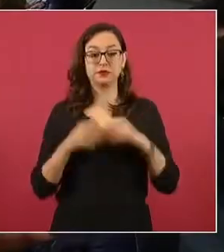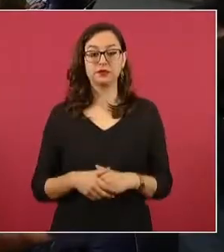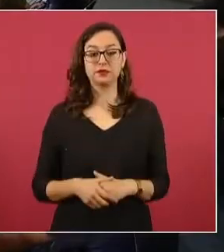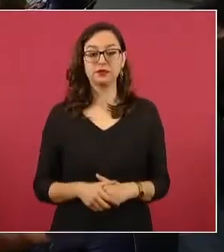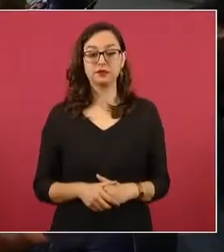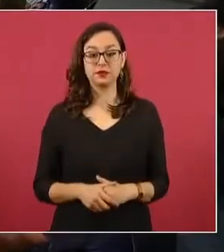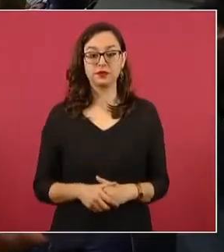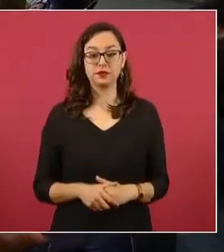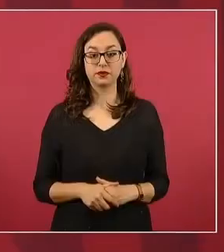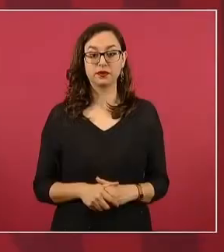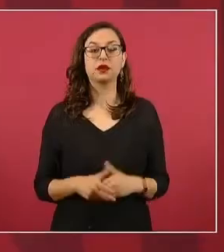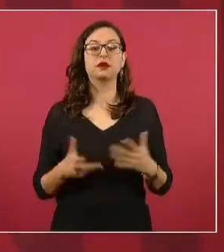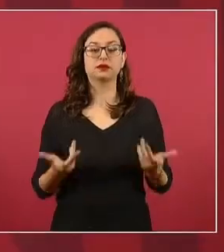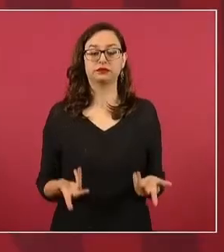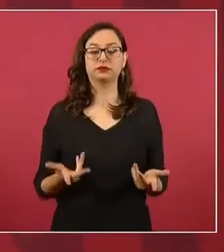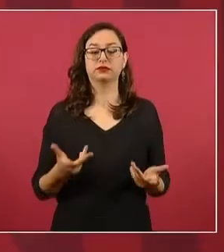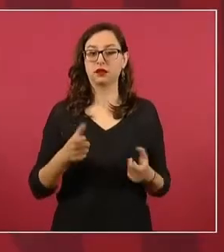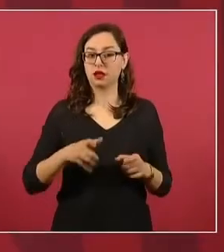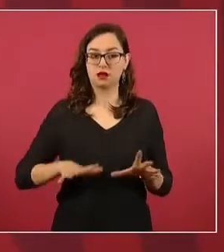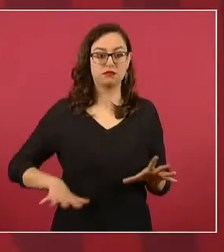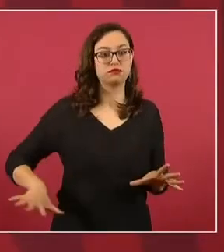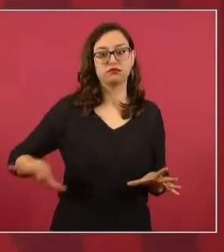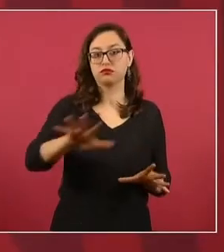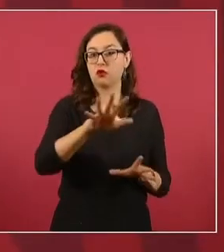de desarrollo urbano,